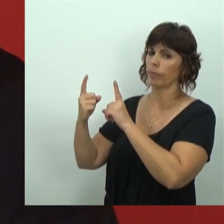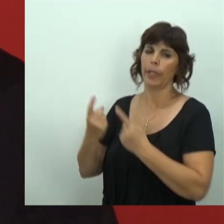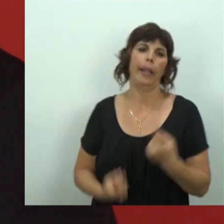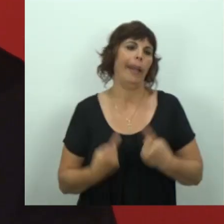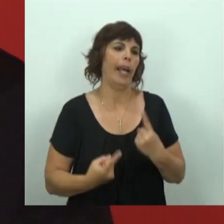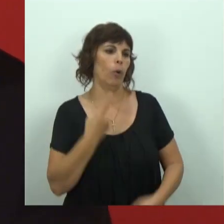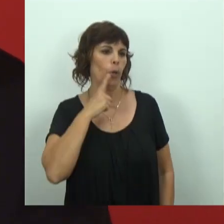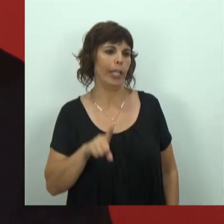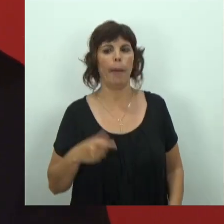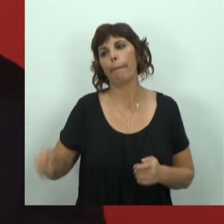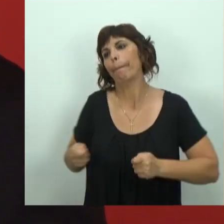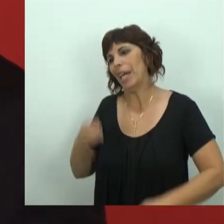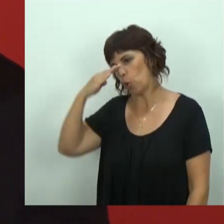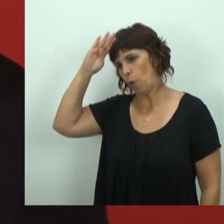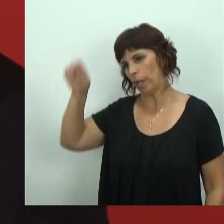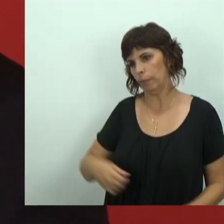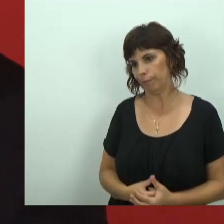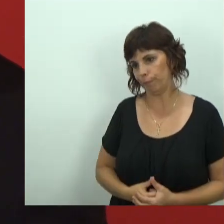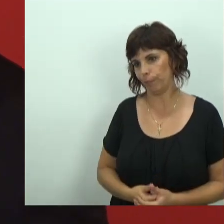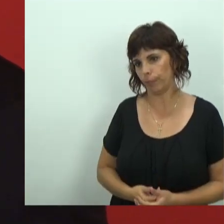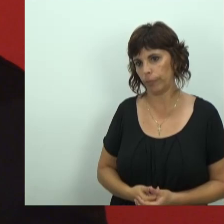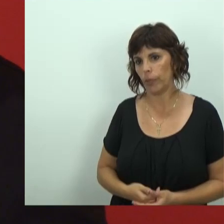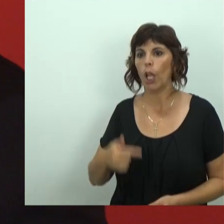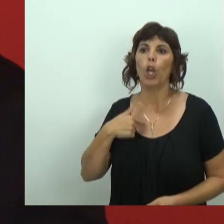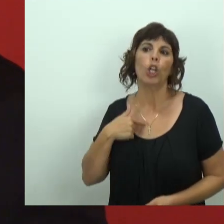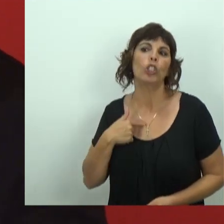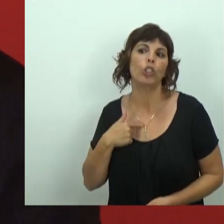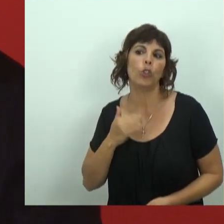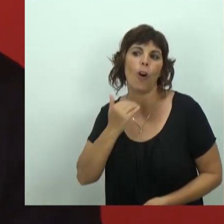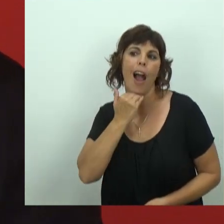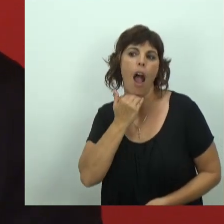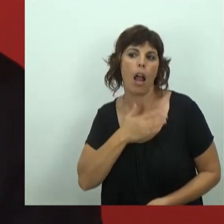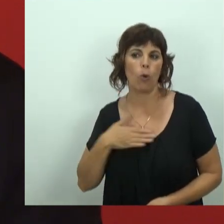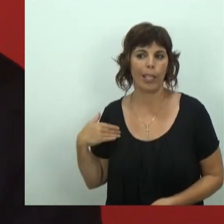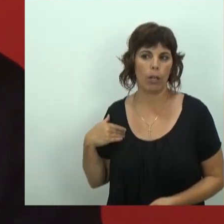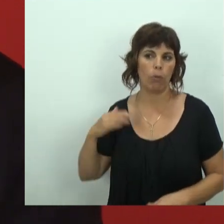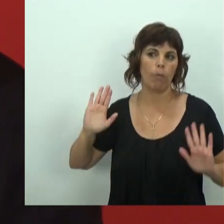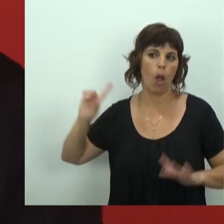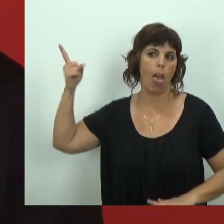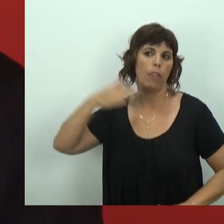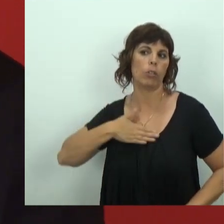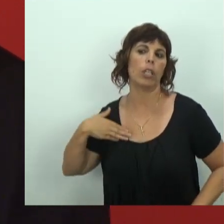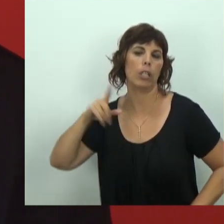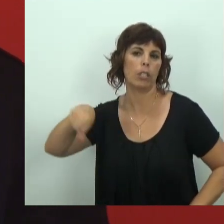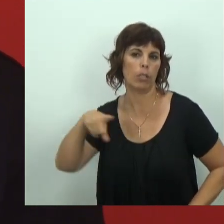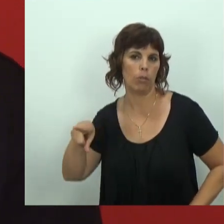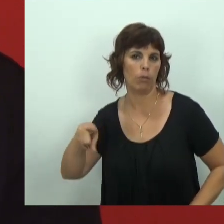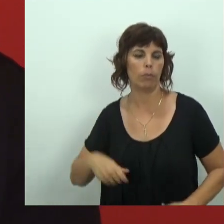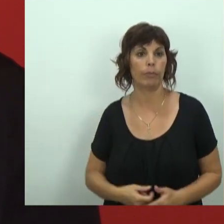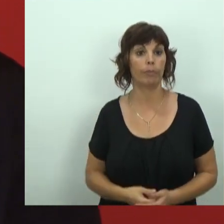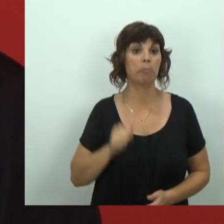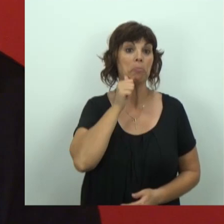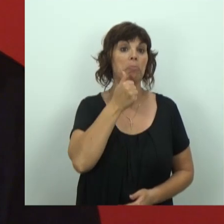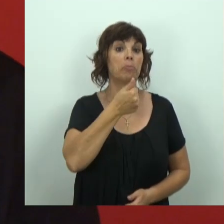pastor, pero, ¿cómo sé que lo que yo quiero, Dios también lo quiere? ¿Sabes cuál es el